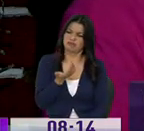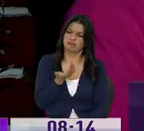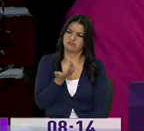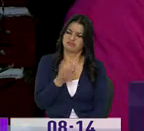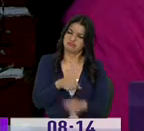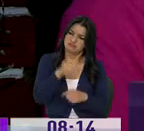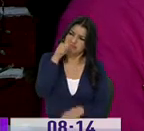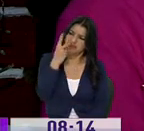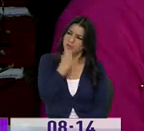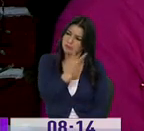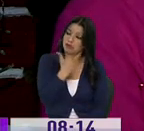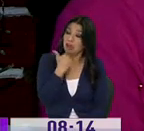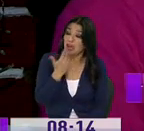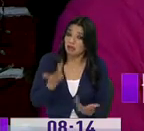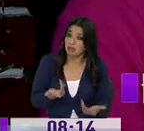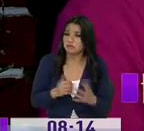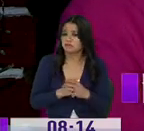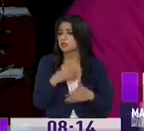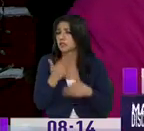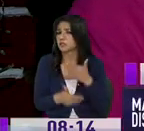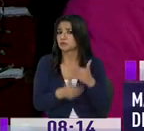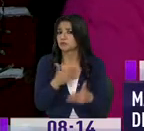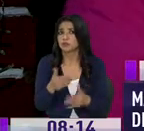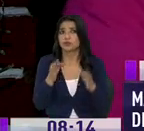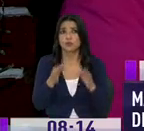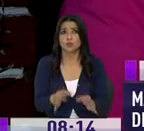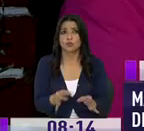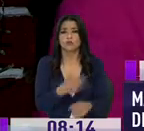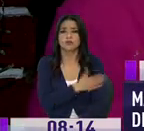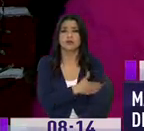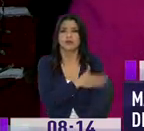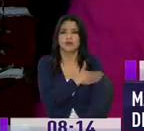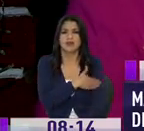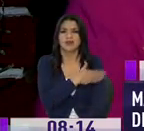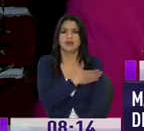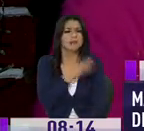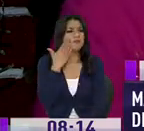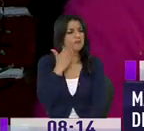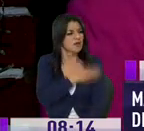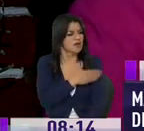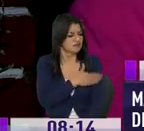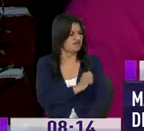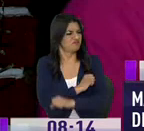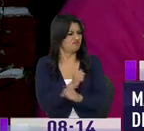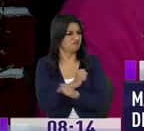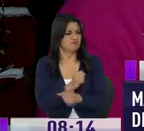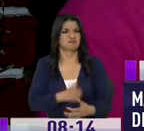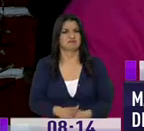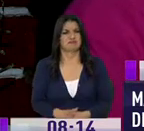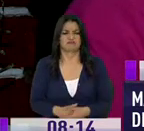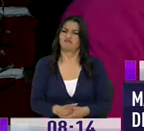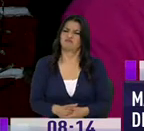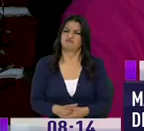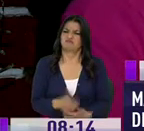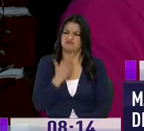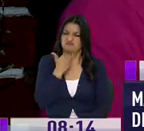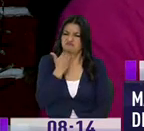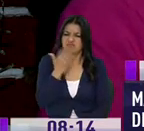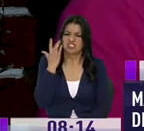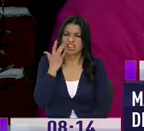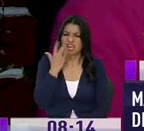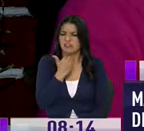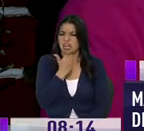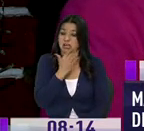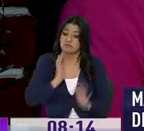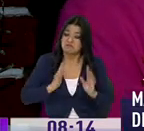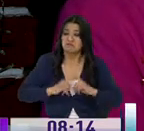vio? Pasé, cogí una tirita por ahí, era así. Así, mamá, y yo, dije, algo pasó, ¿qué